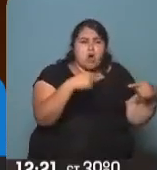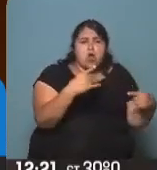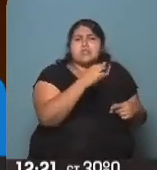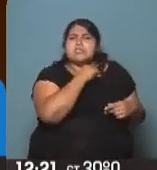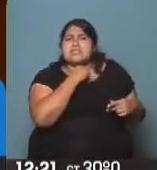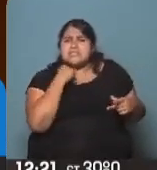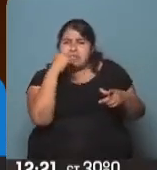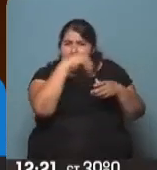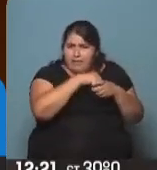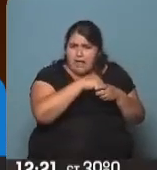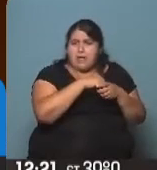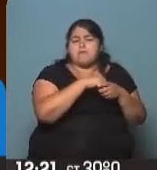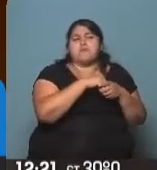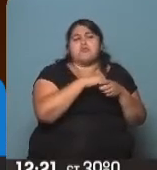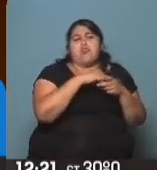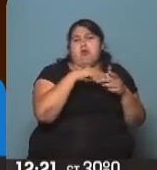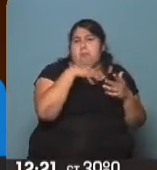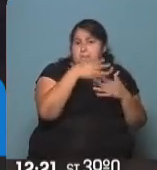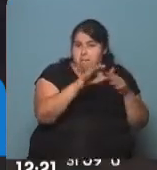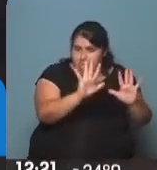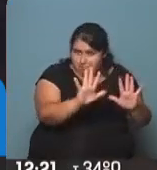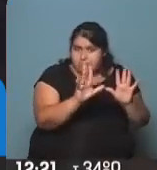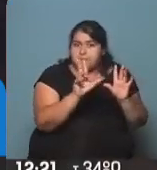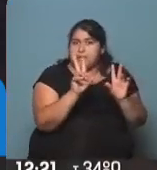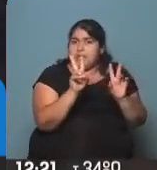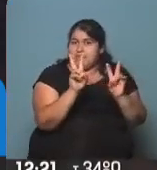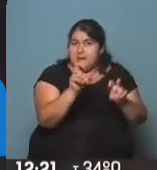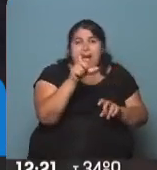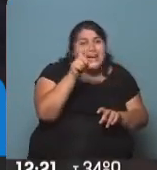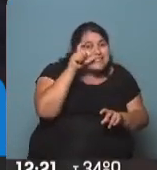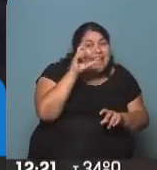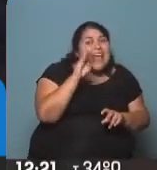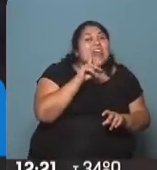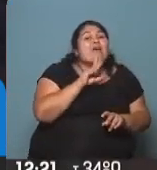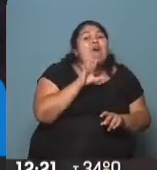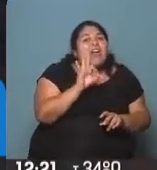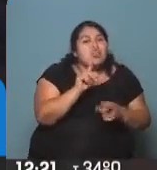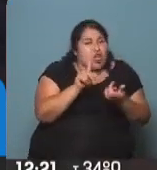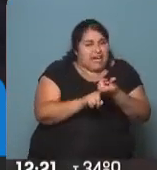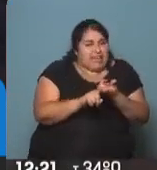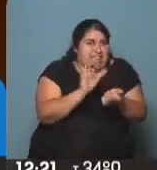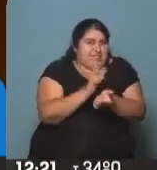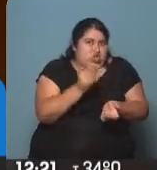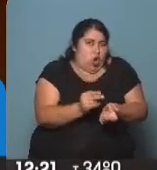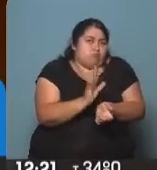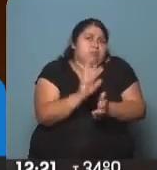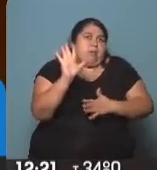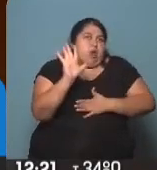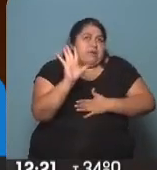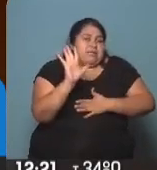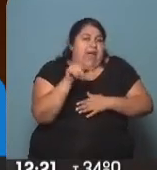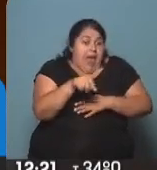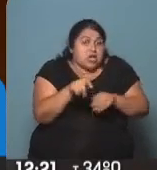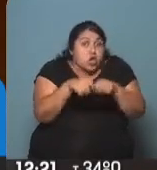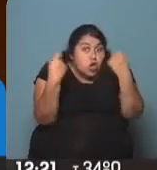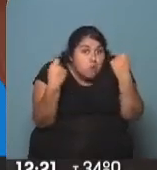sacerdotal, el celibato, tema que después... Sí. Claro, vamos porque a ver, rompe el voto de celibato. Exacto. Estamos hablando de sacerdotes ordenados. Exacto, dejo de ser sacerdote y me